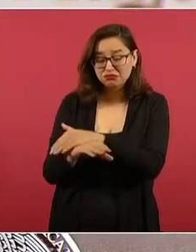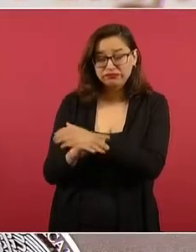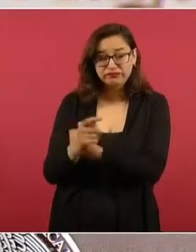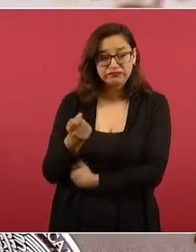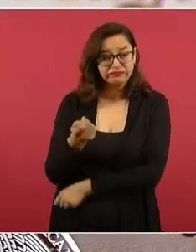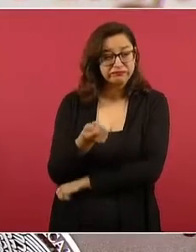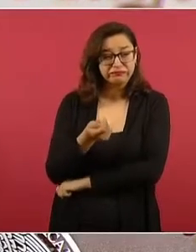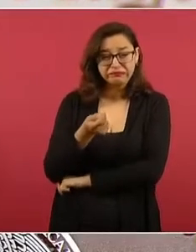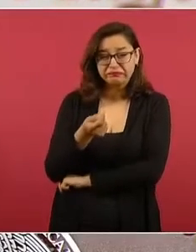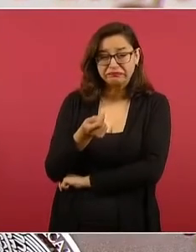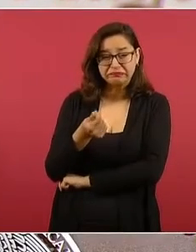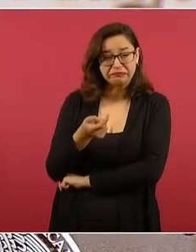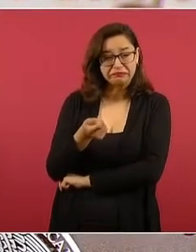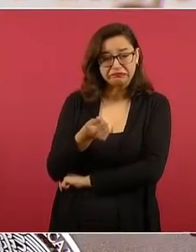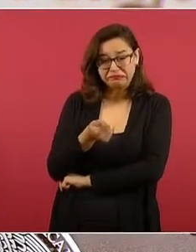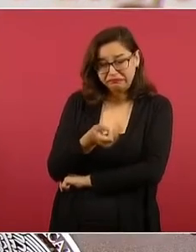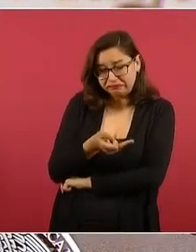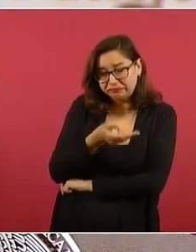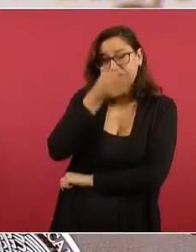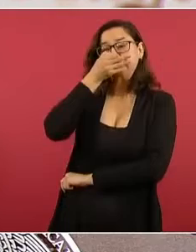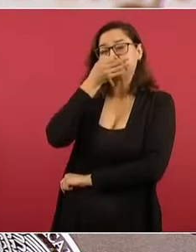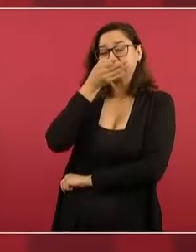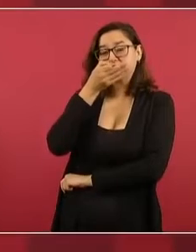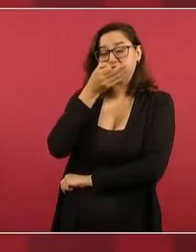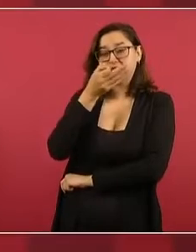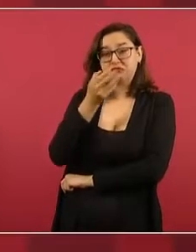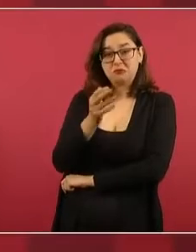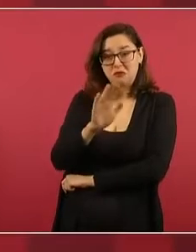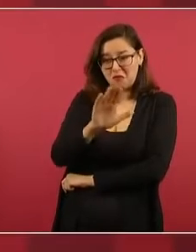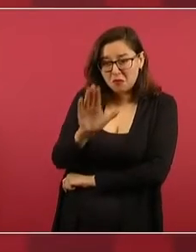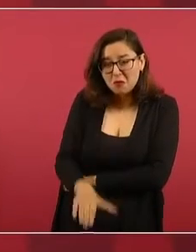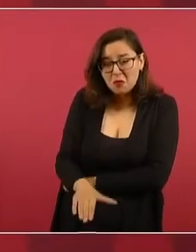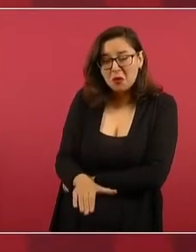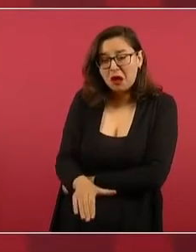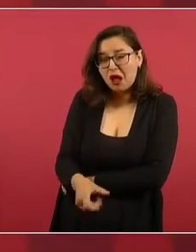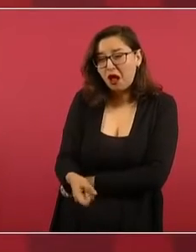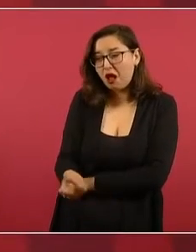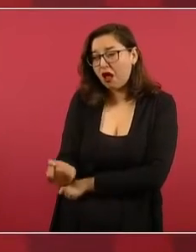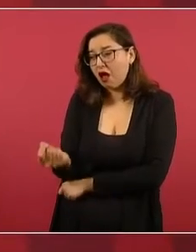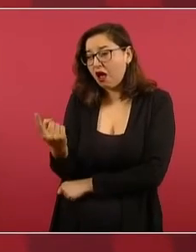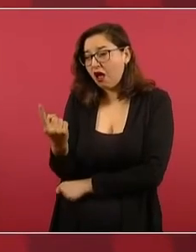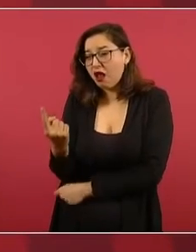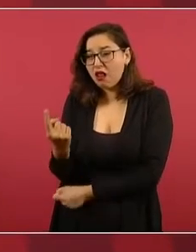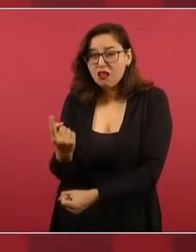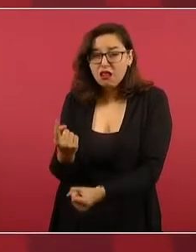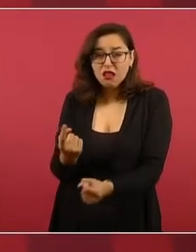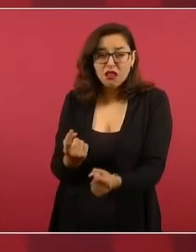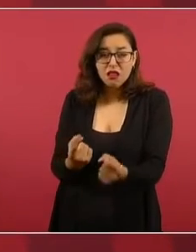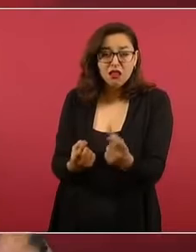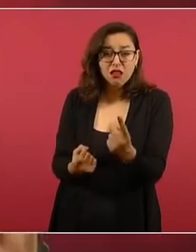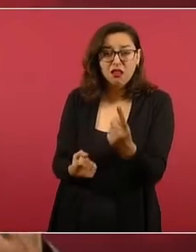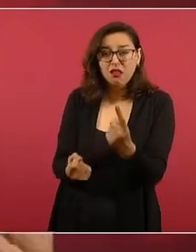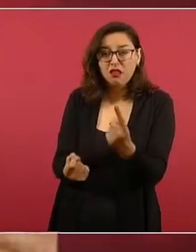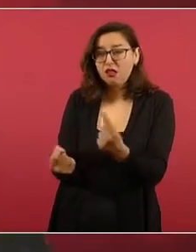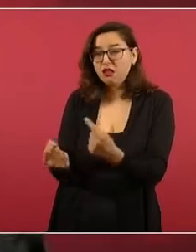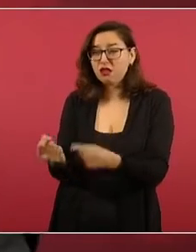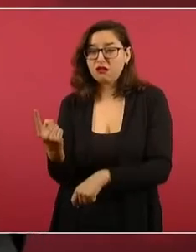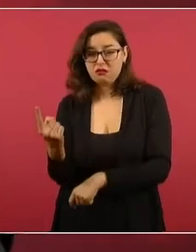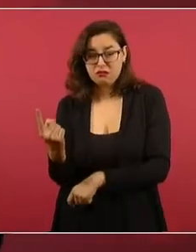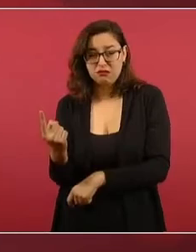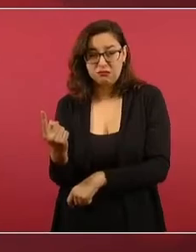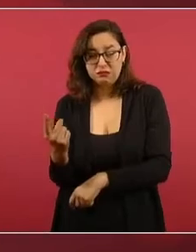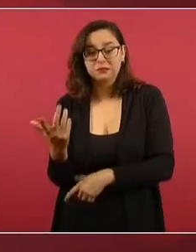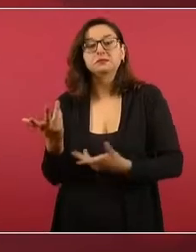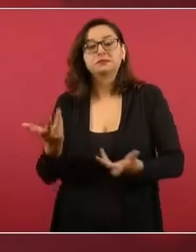una proporción muy pequeña de personas que llegan a perder la vida por esta enfermedad. Y destacamos, relacionado